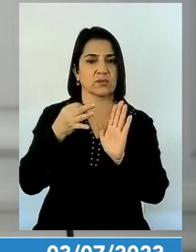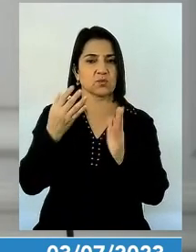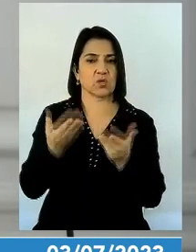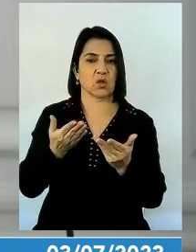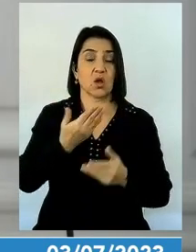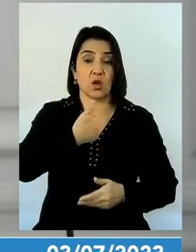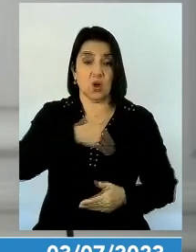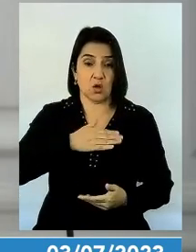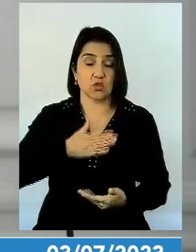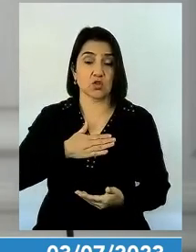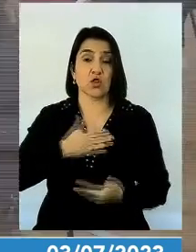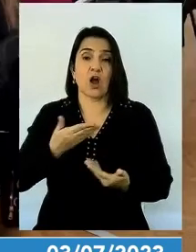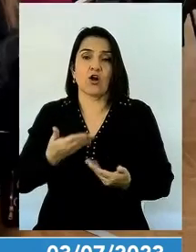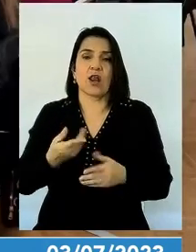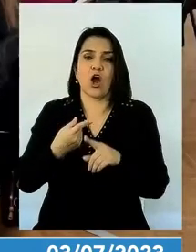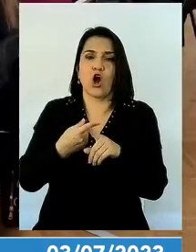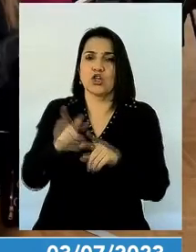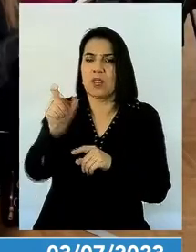siguiente invitado.